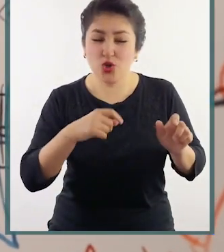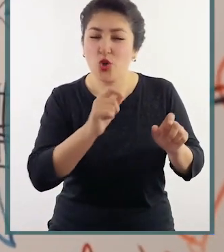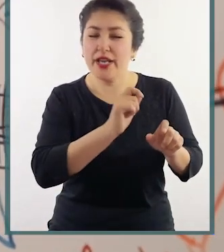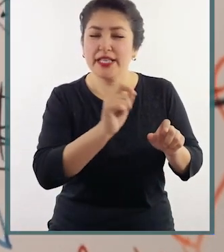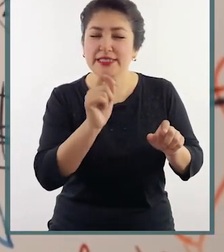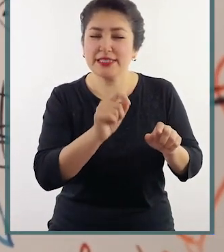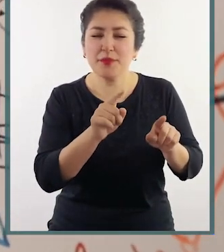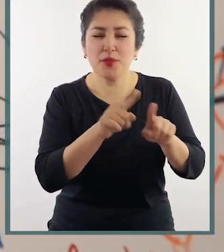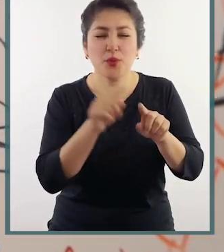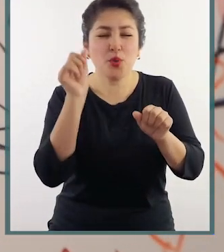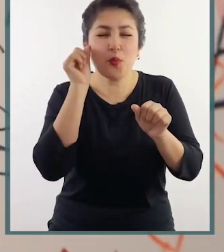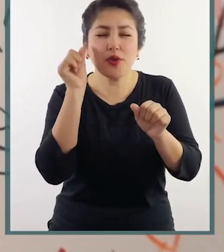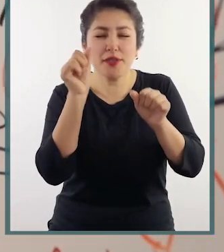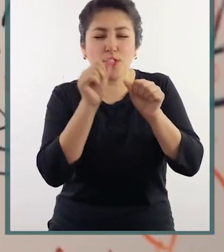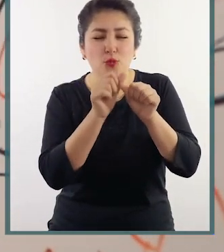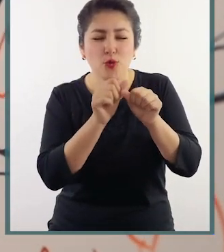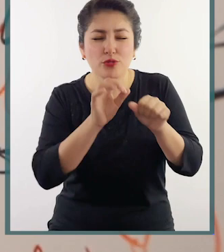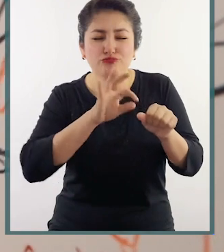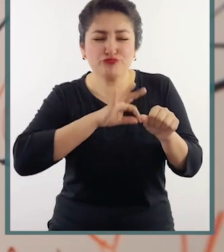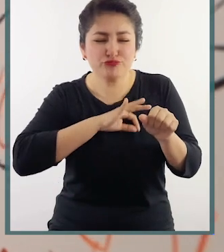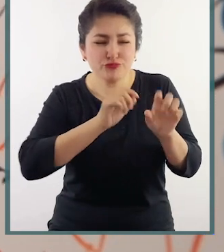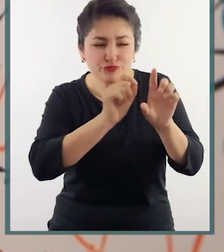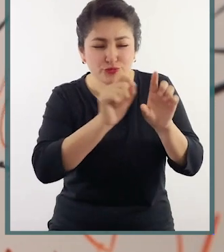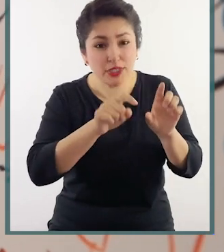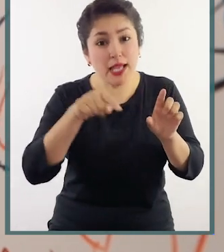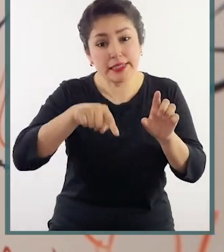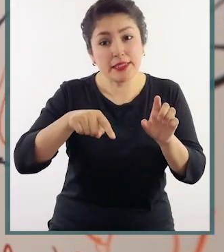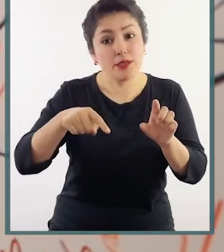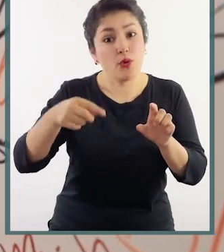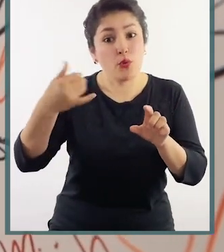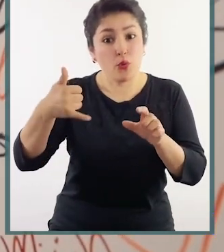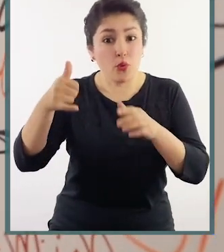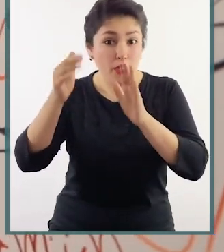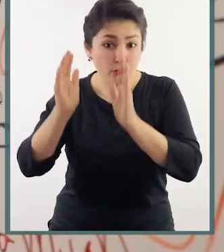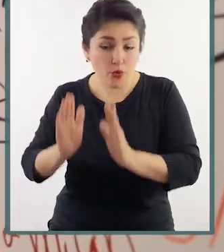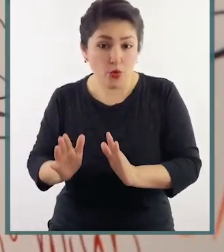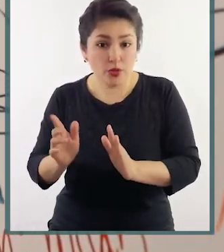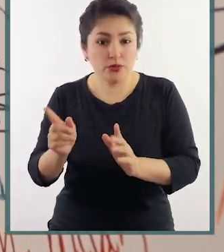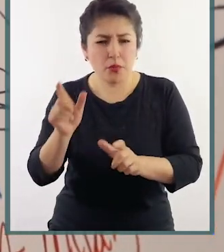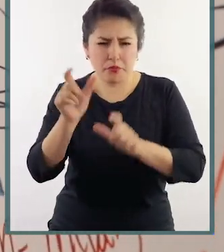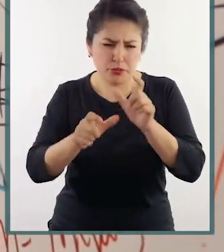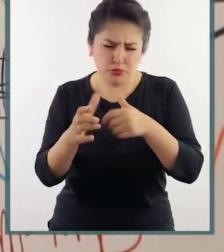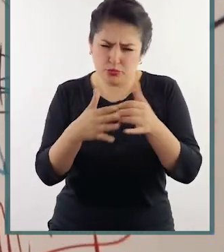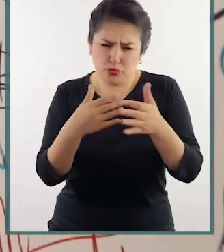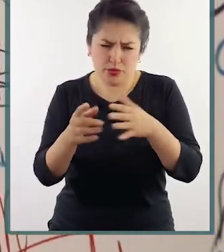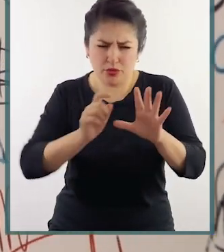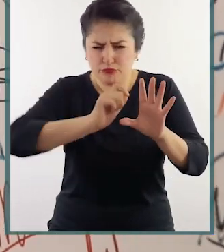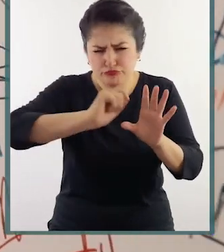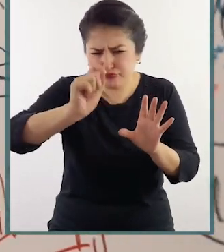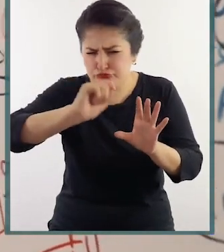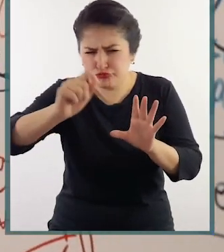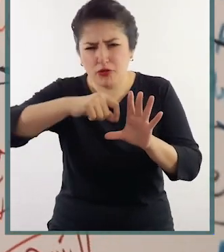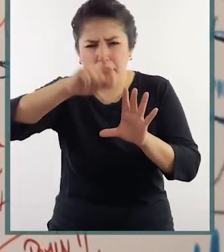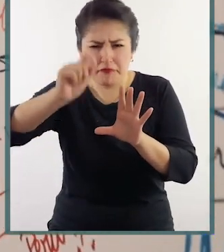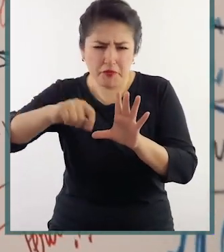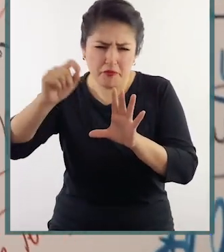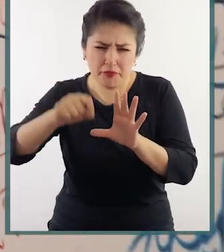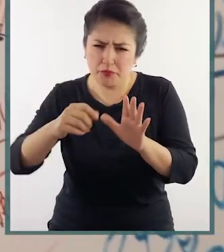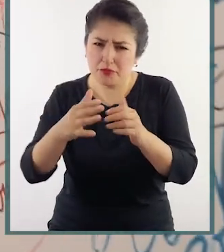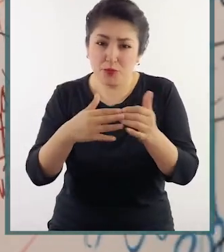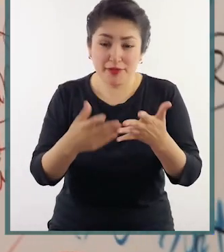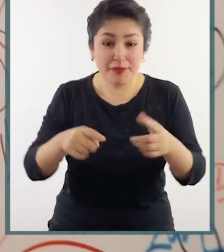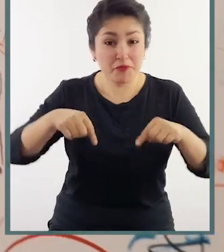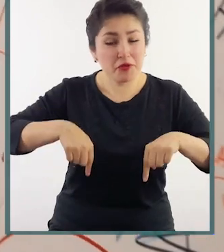Dejando un bonito recuerdo donde tanto jugadores, público en general, han dejado plasmado aquí su